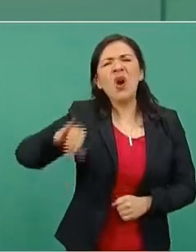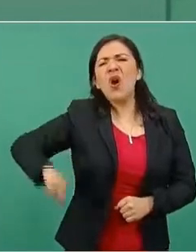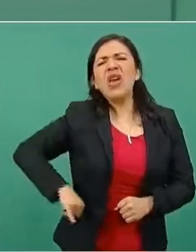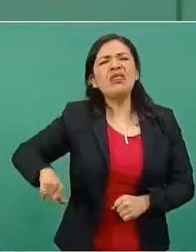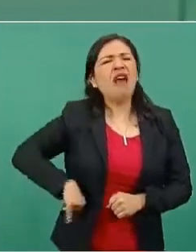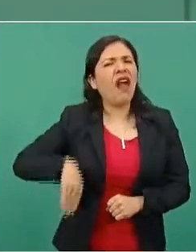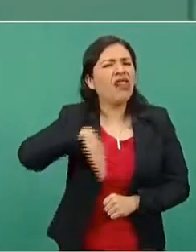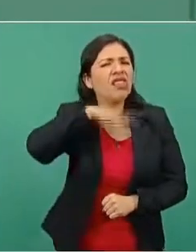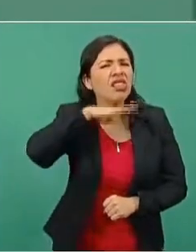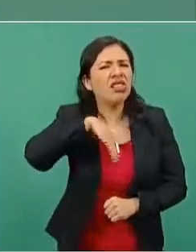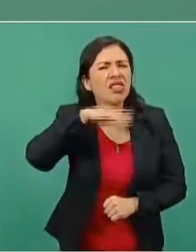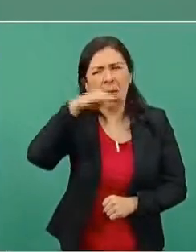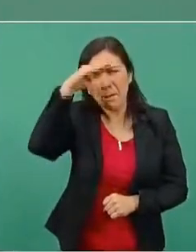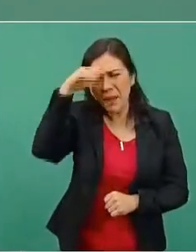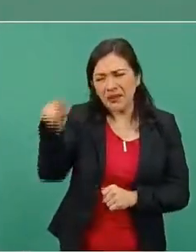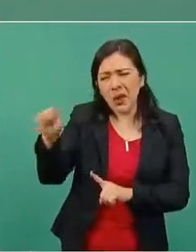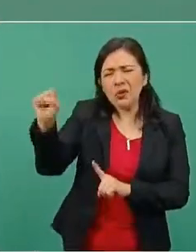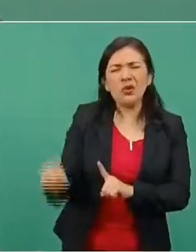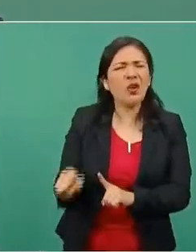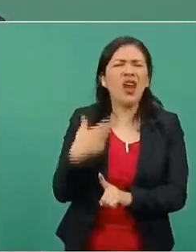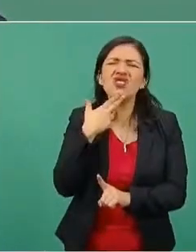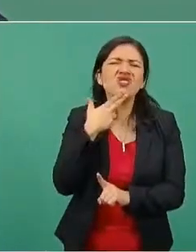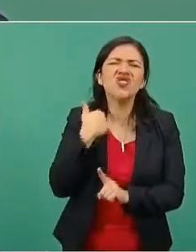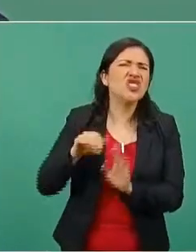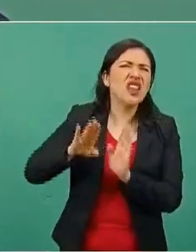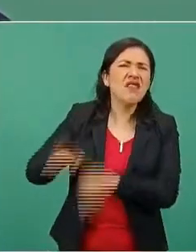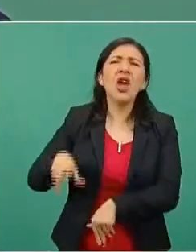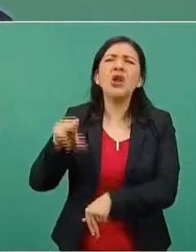siquiera para robar.